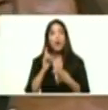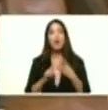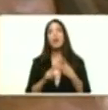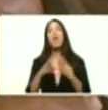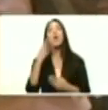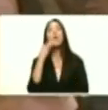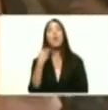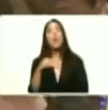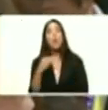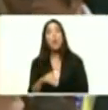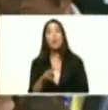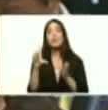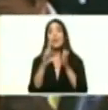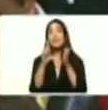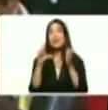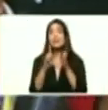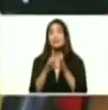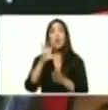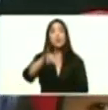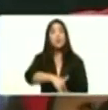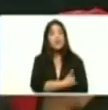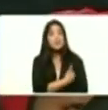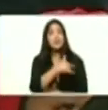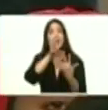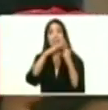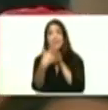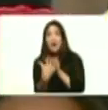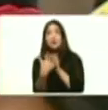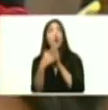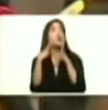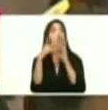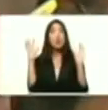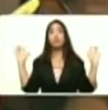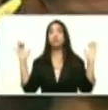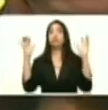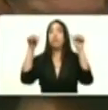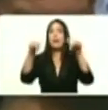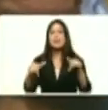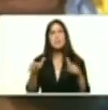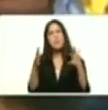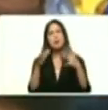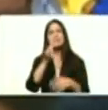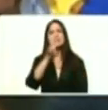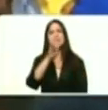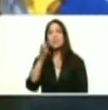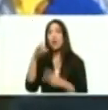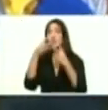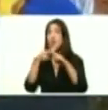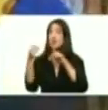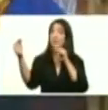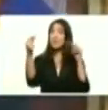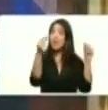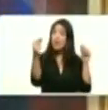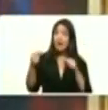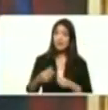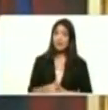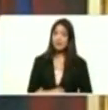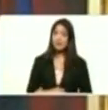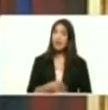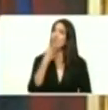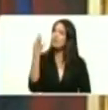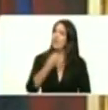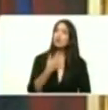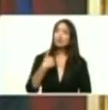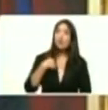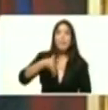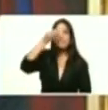mujeres, jóvenes de liceos, universidades, del barrio. Vinieron aquí, tuvimos unos 100, un taller tremendo de debate. De verdad, yo les digo,